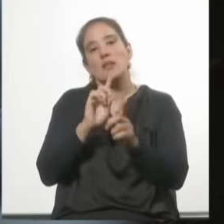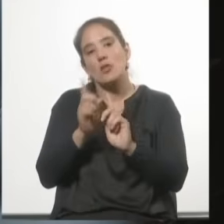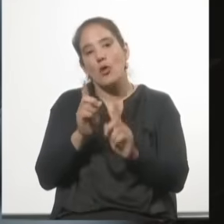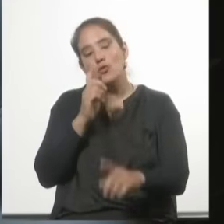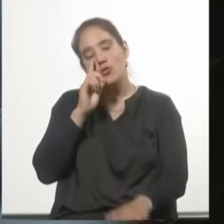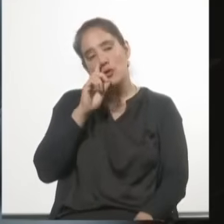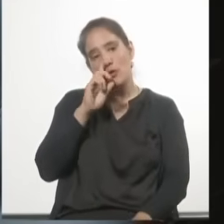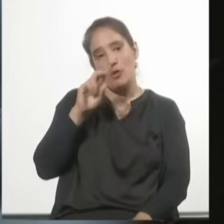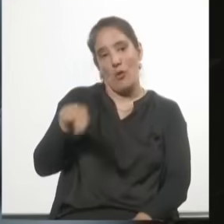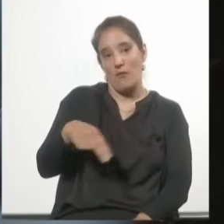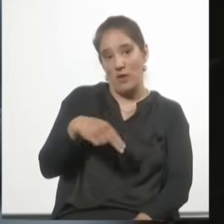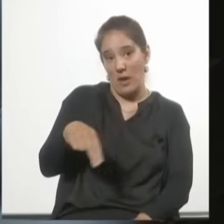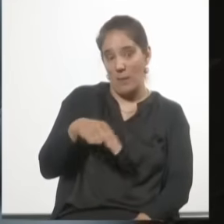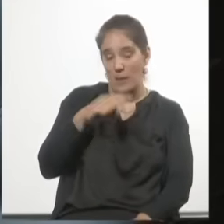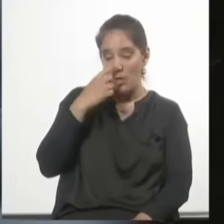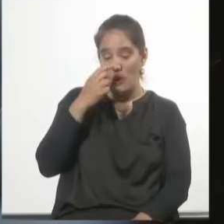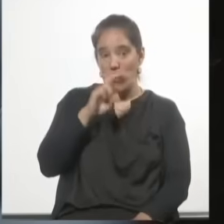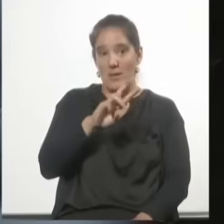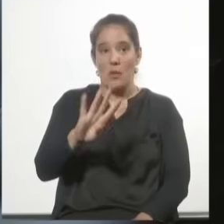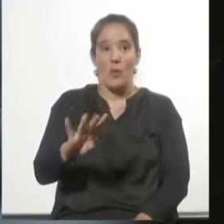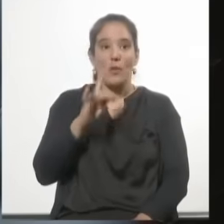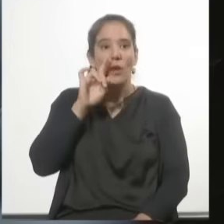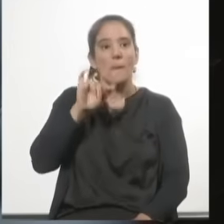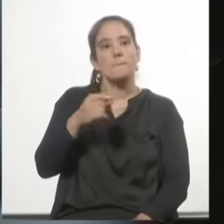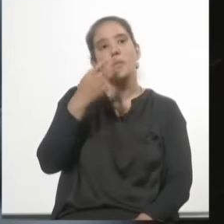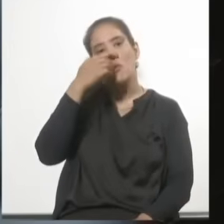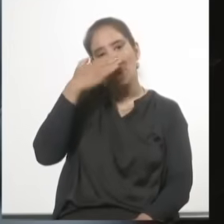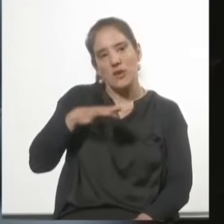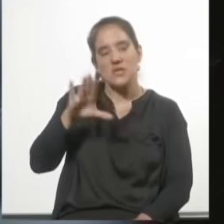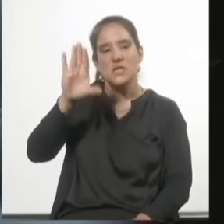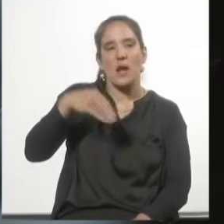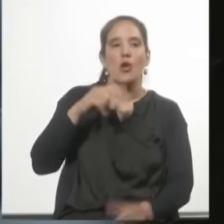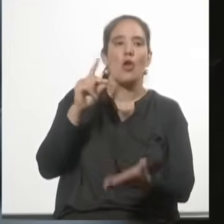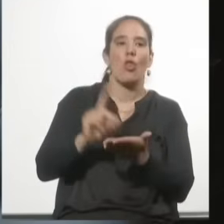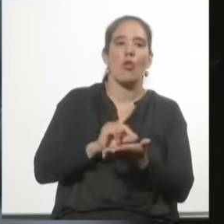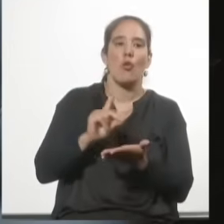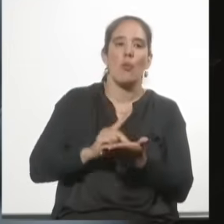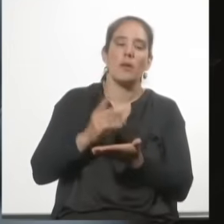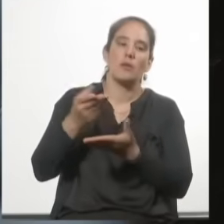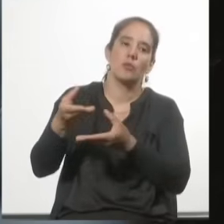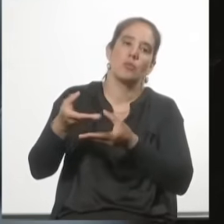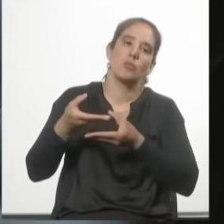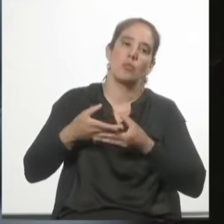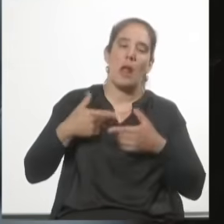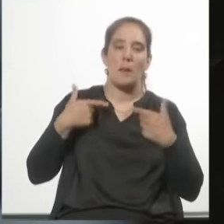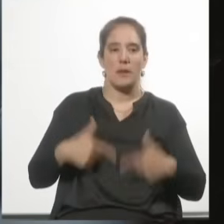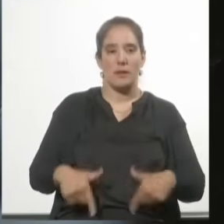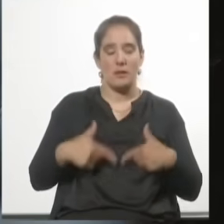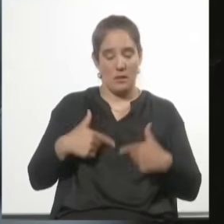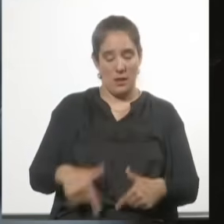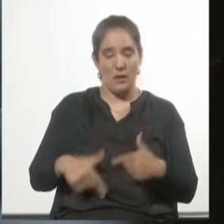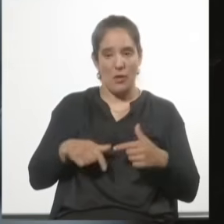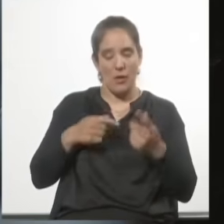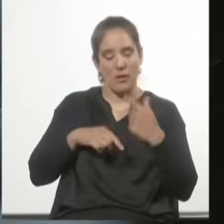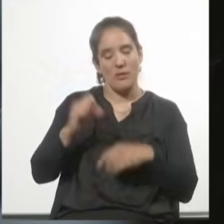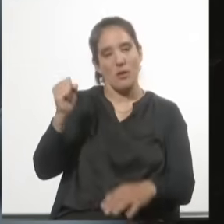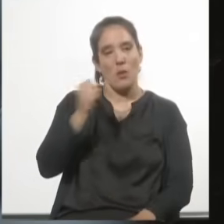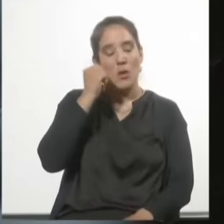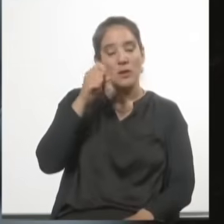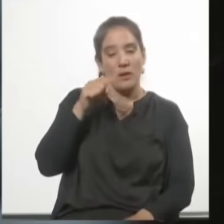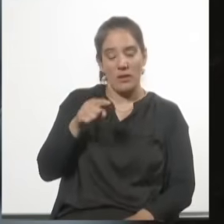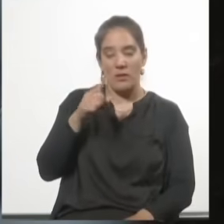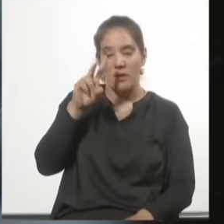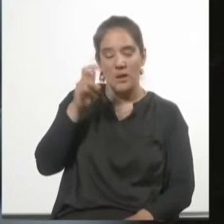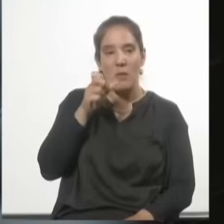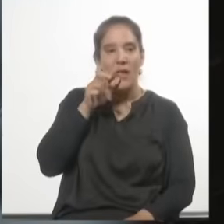de 2024 en que finalmente se dio por recibidos los documentos por parte del Ministerio. Es muy importante señalar este aspecto en